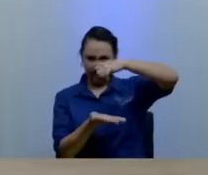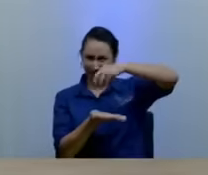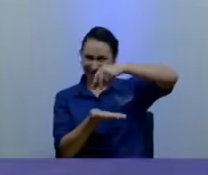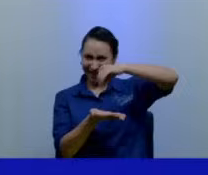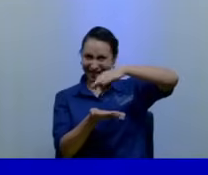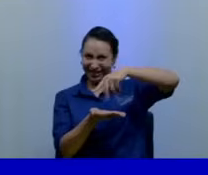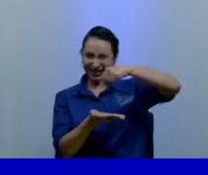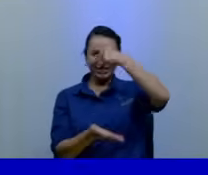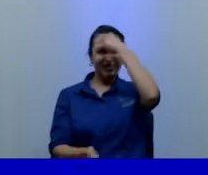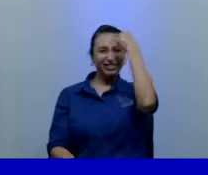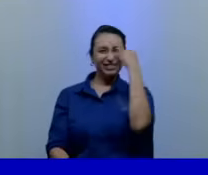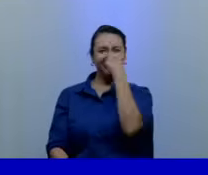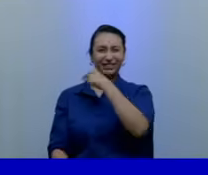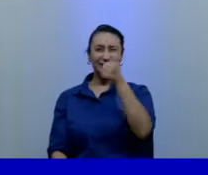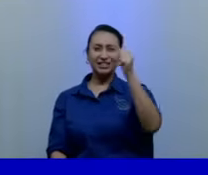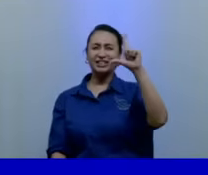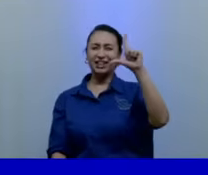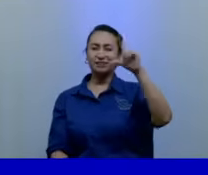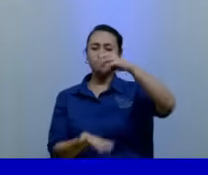Entonces,